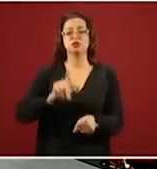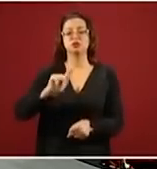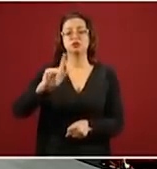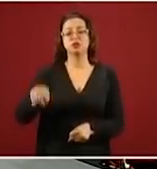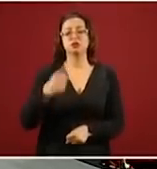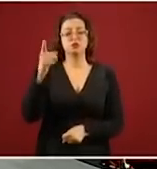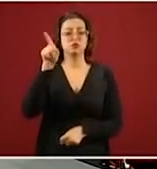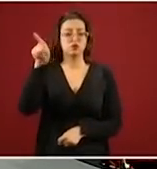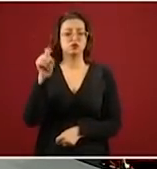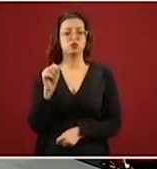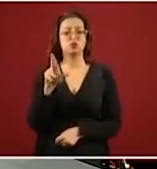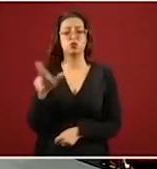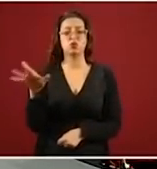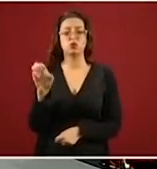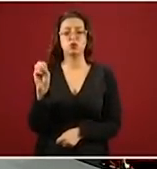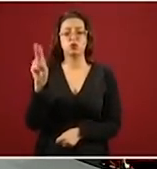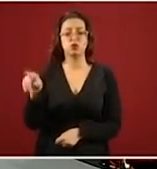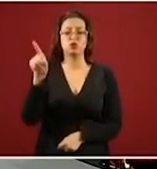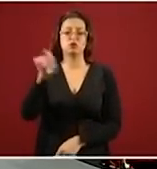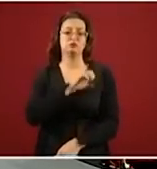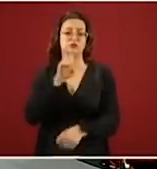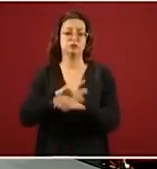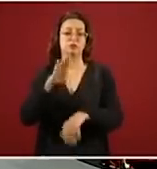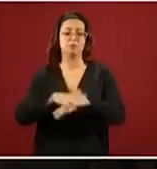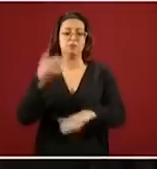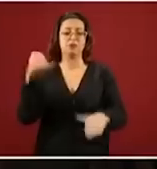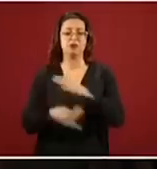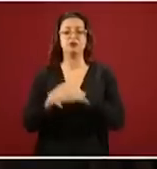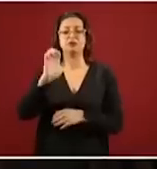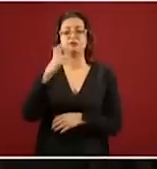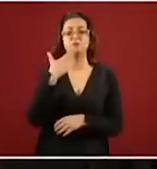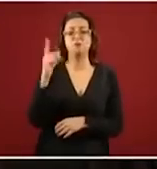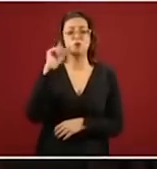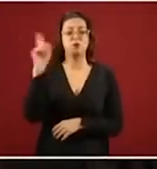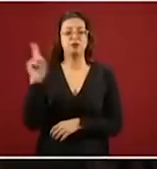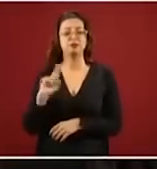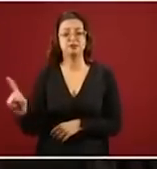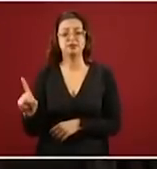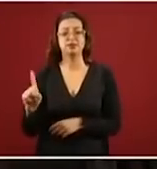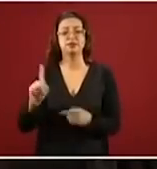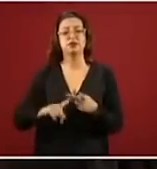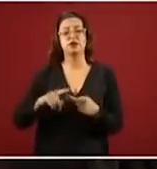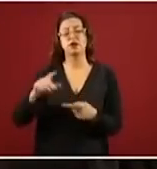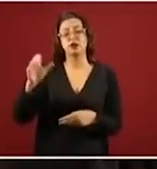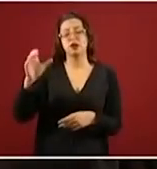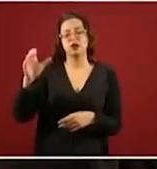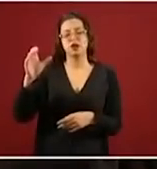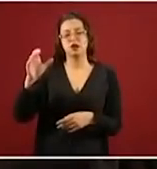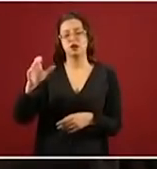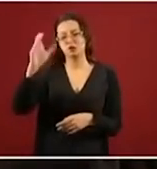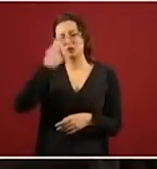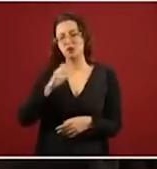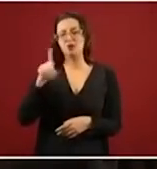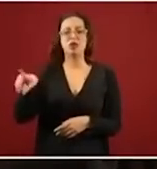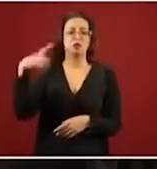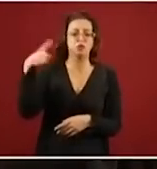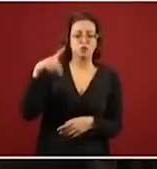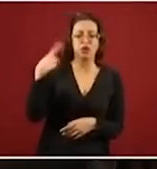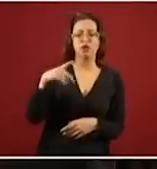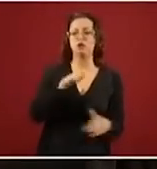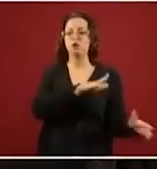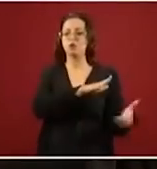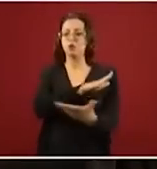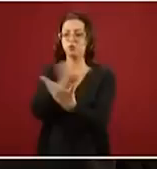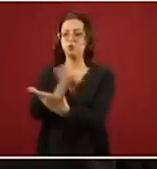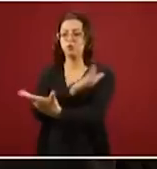de esa especialidad tiene a personas de chihuahua zacatecas coahuila y durango pues hay madres que si